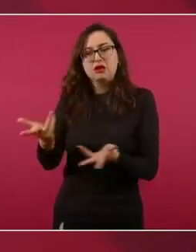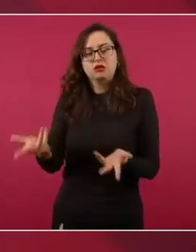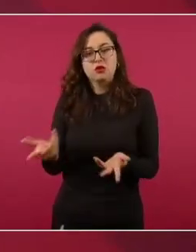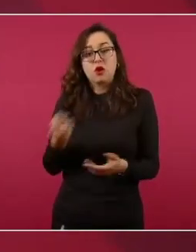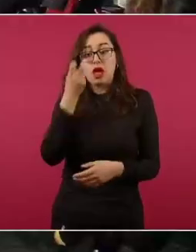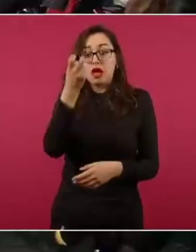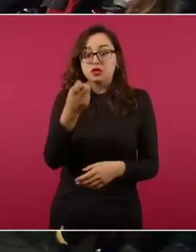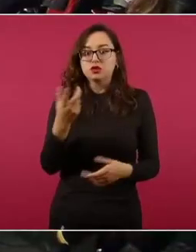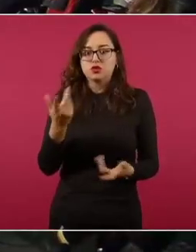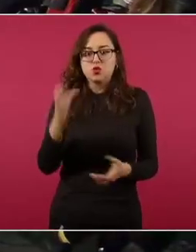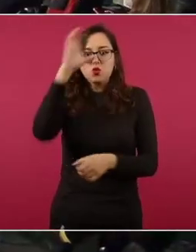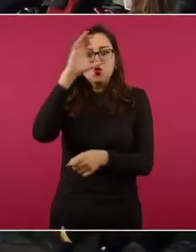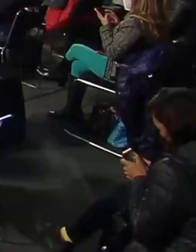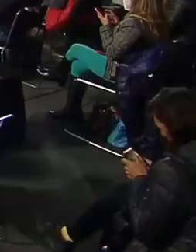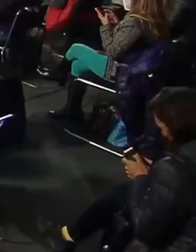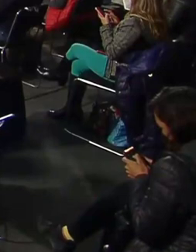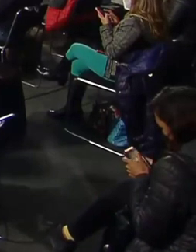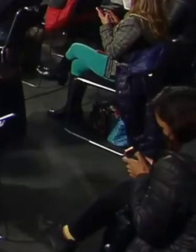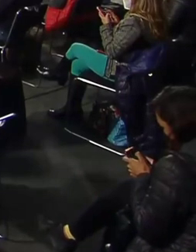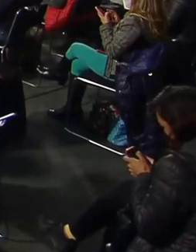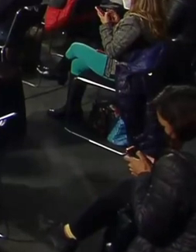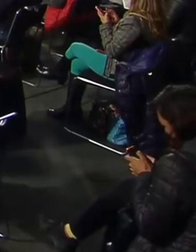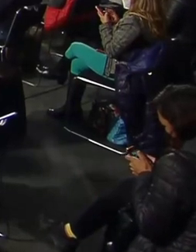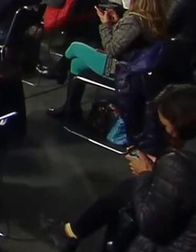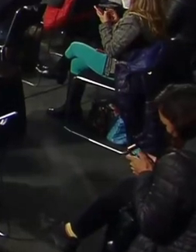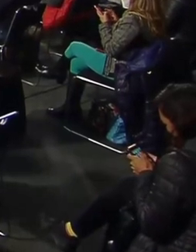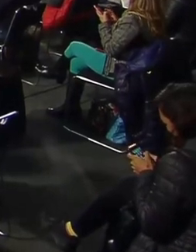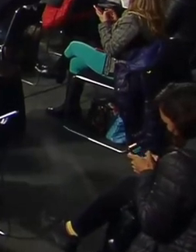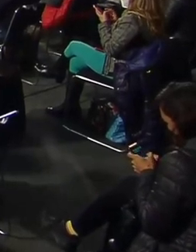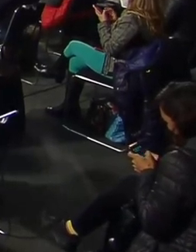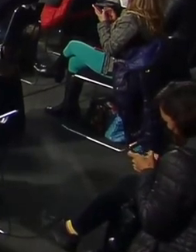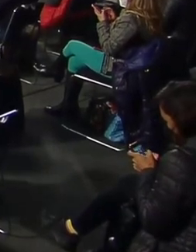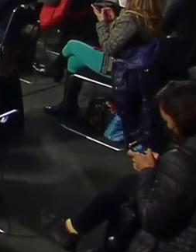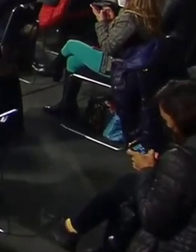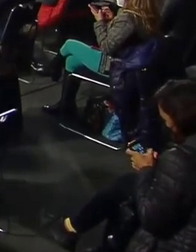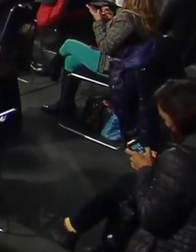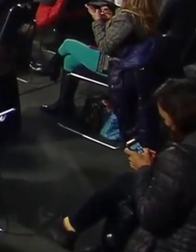Entonces, ¿qué me pasa? Primero,